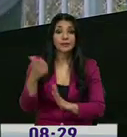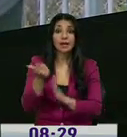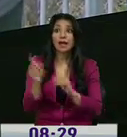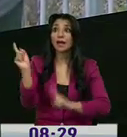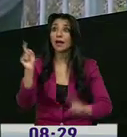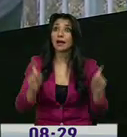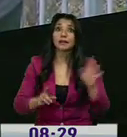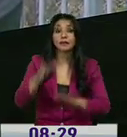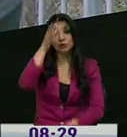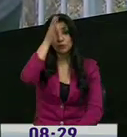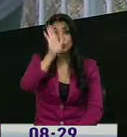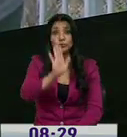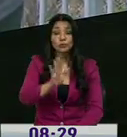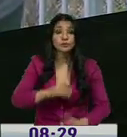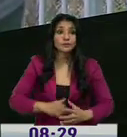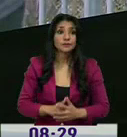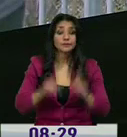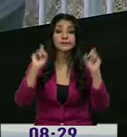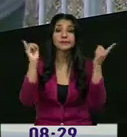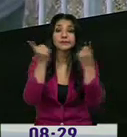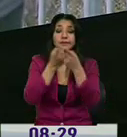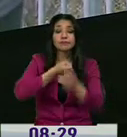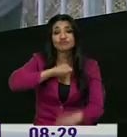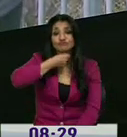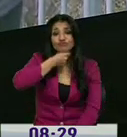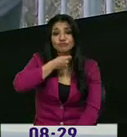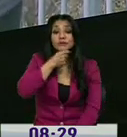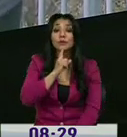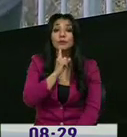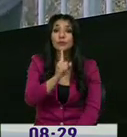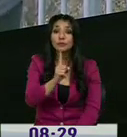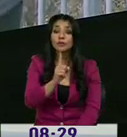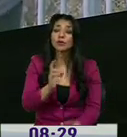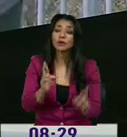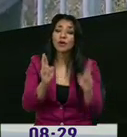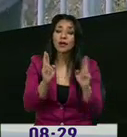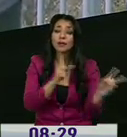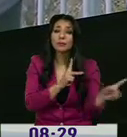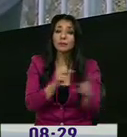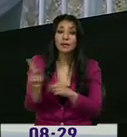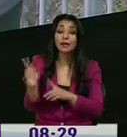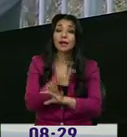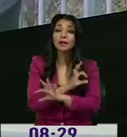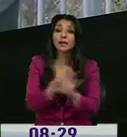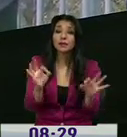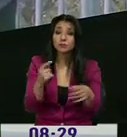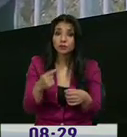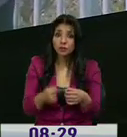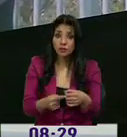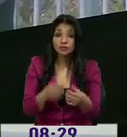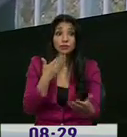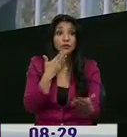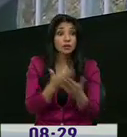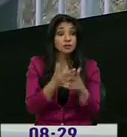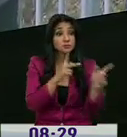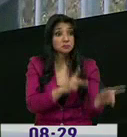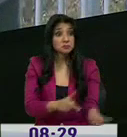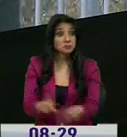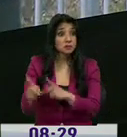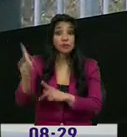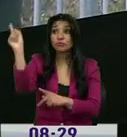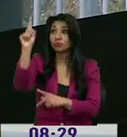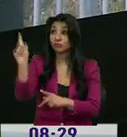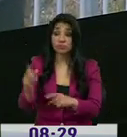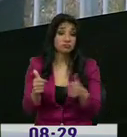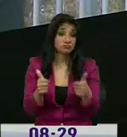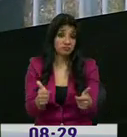que es cultura. A Sancuchito una velita para que logren con todo este plan tener lista la ciudad. Gracias, el plan de los murales me